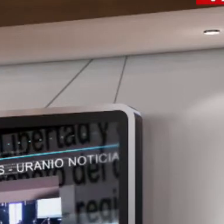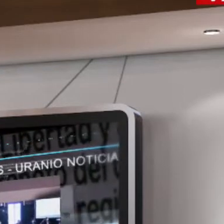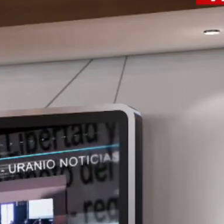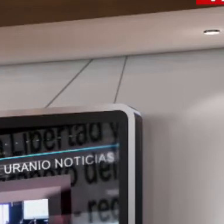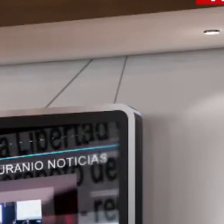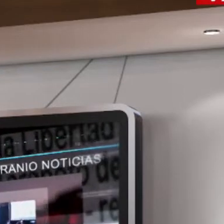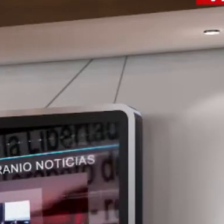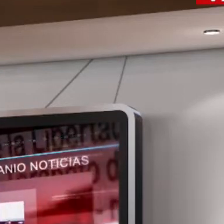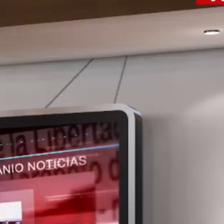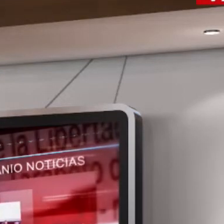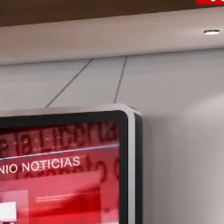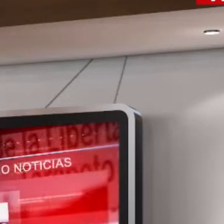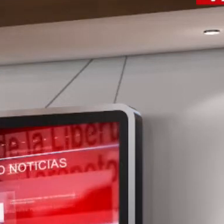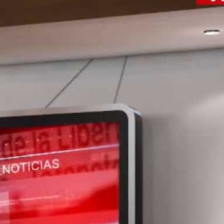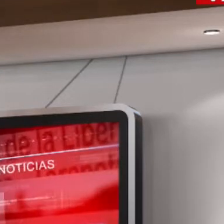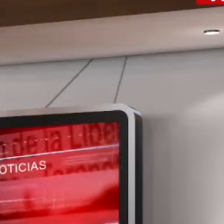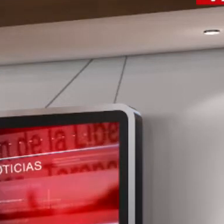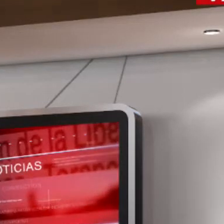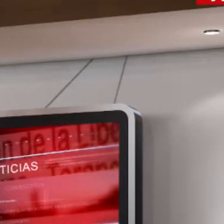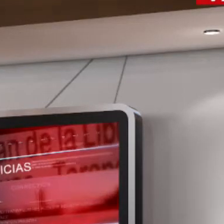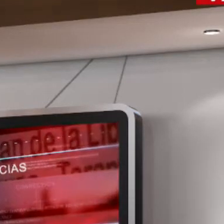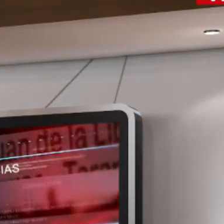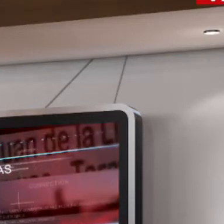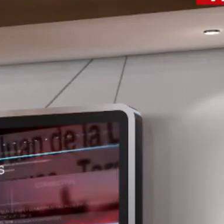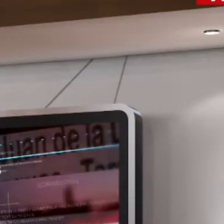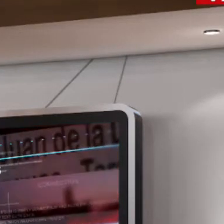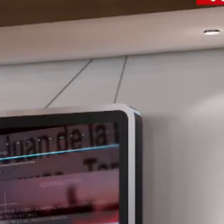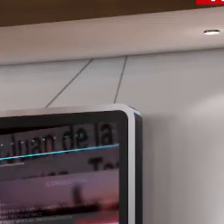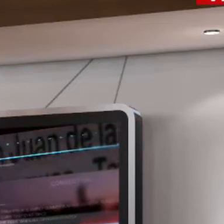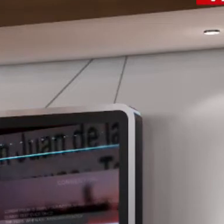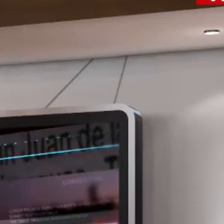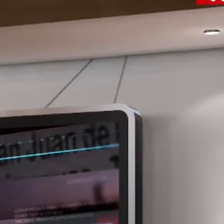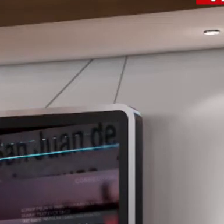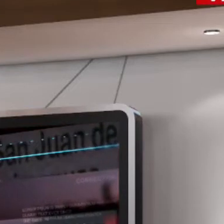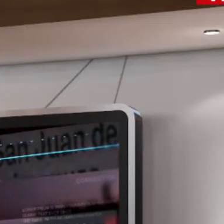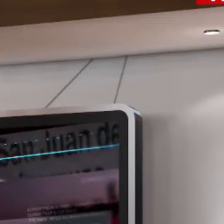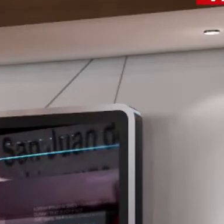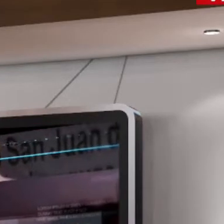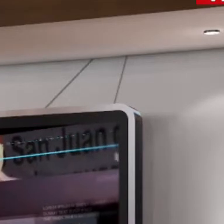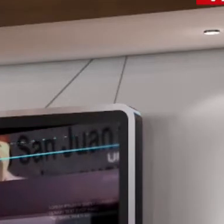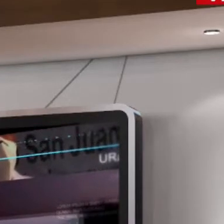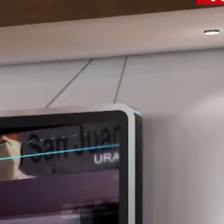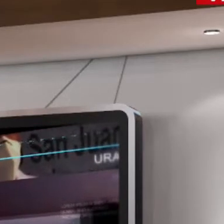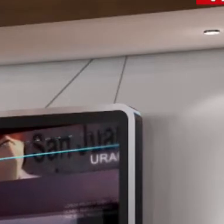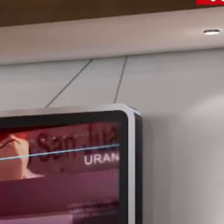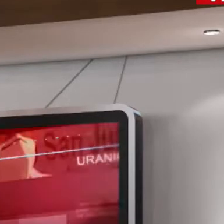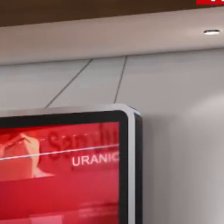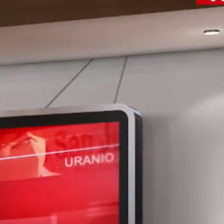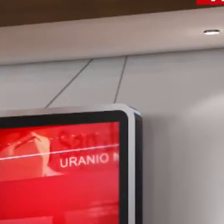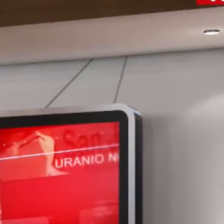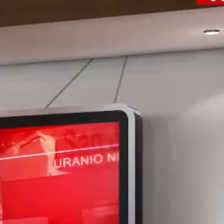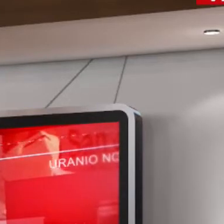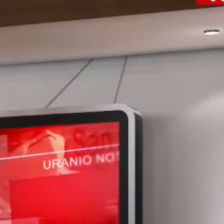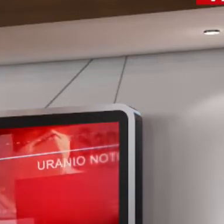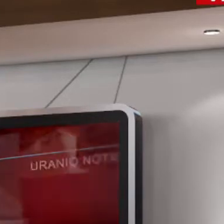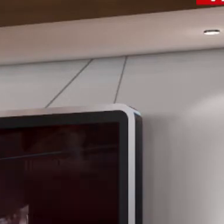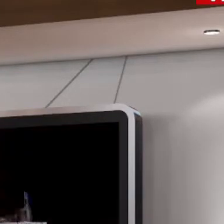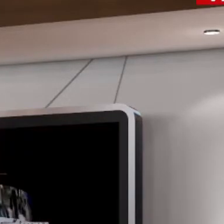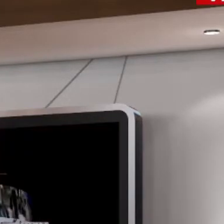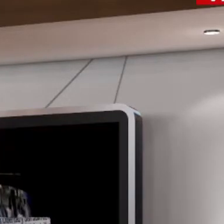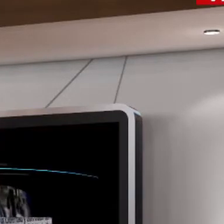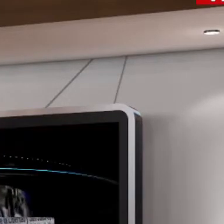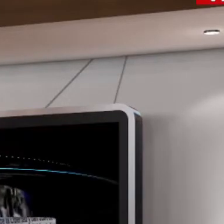que se ha titulado las praderas, tenemos ahí parte de Laguna Verde y otros asentamientos humanos que no recuerdo, ¿no?